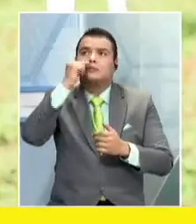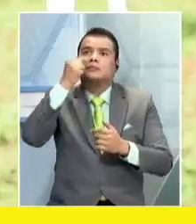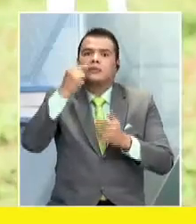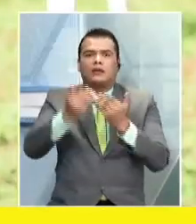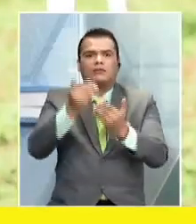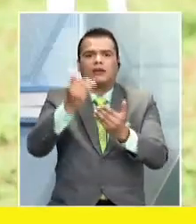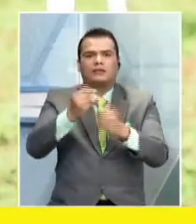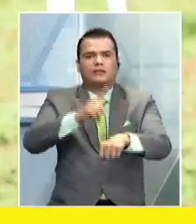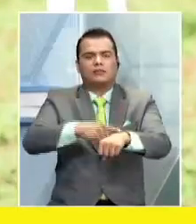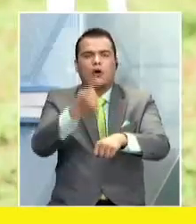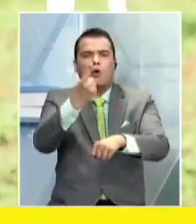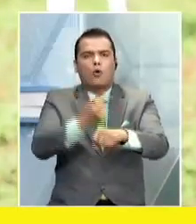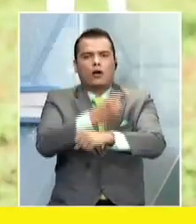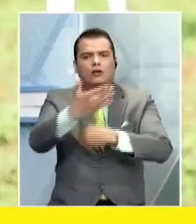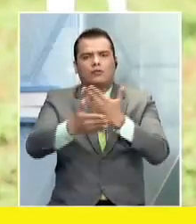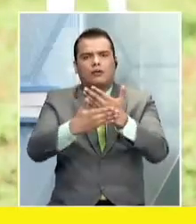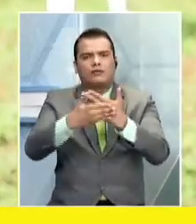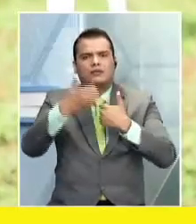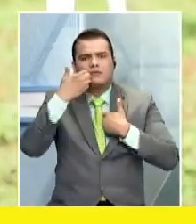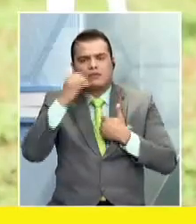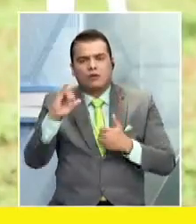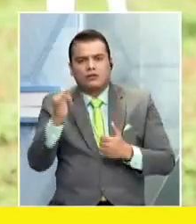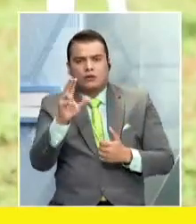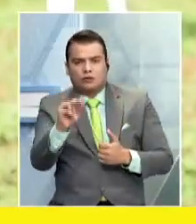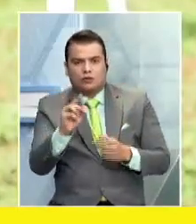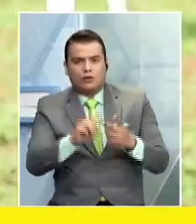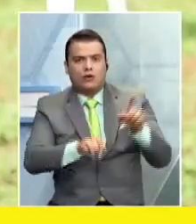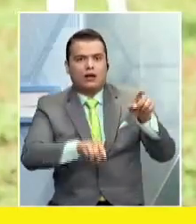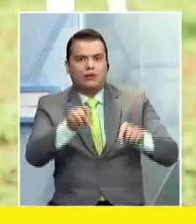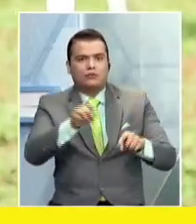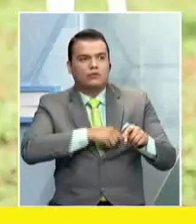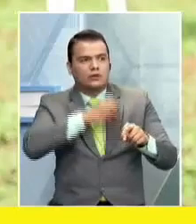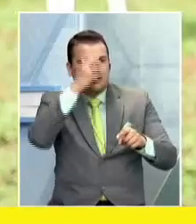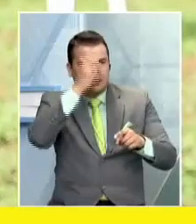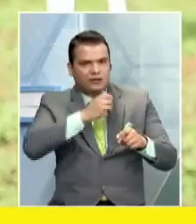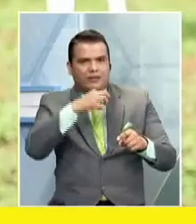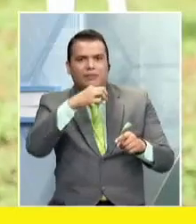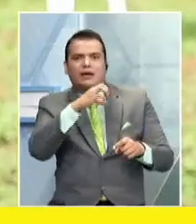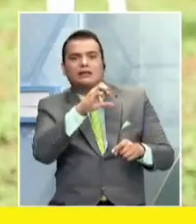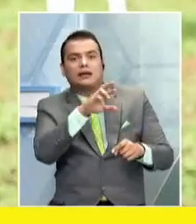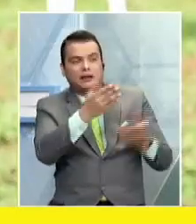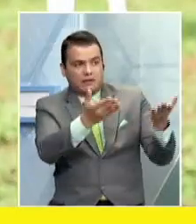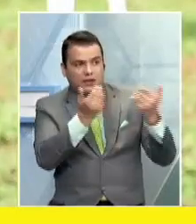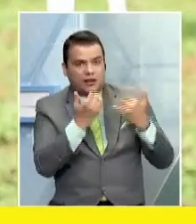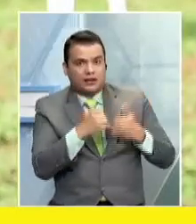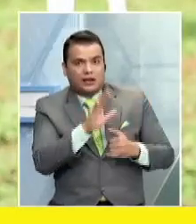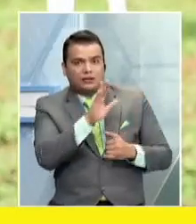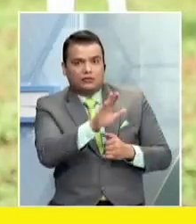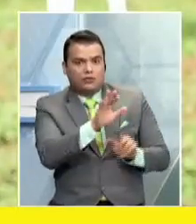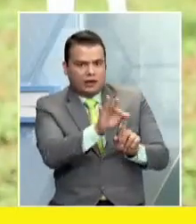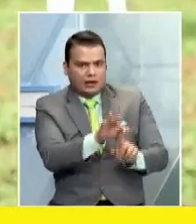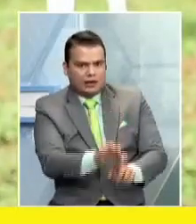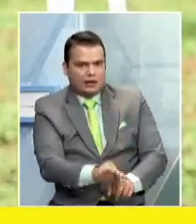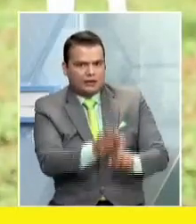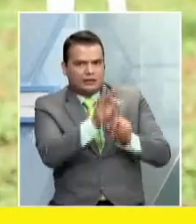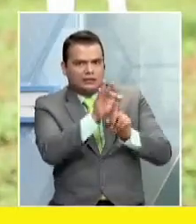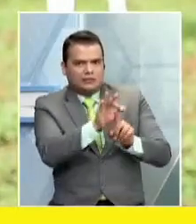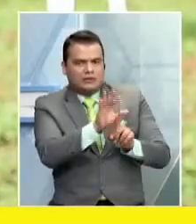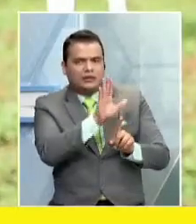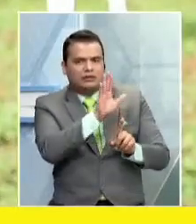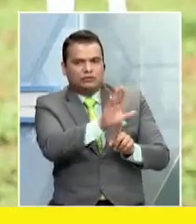el resultado. Otra proporción de la población se estaba atendiendo con prueba de PCR, una prueba de alta tecnología que